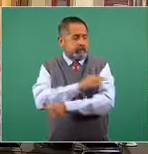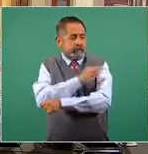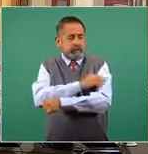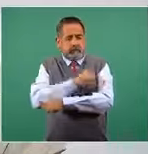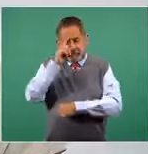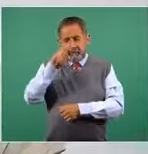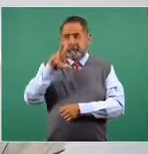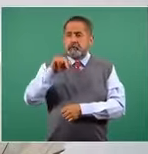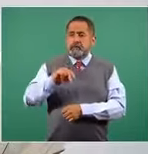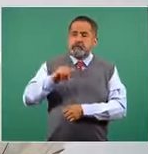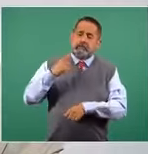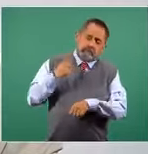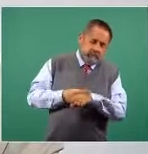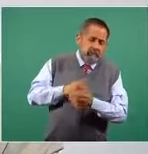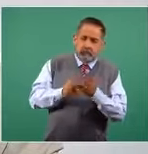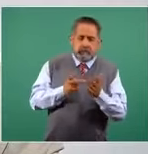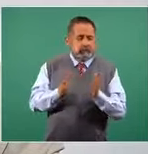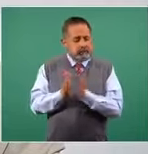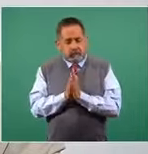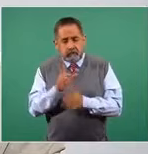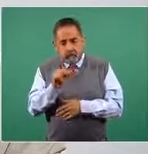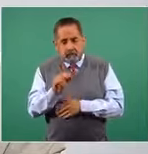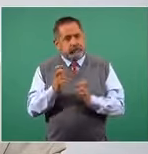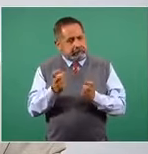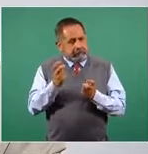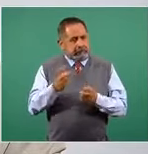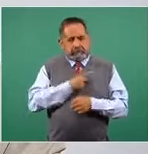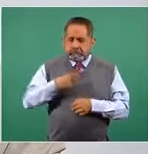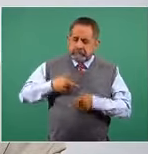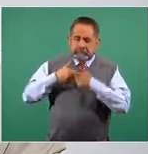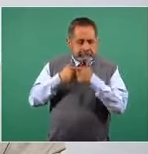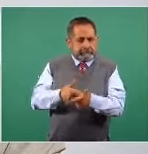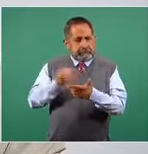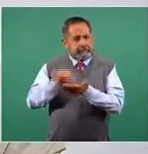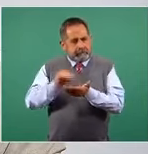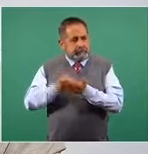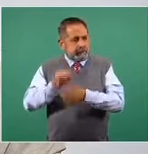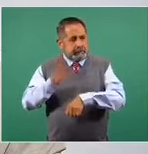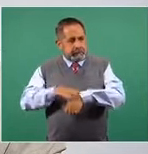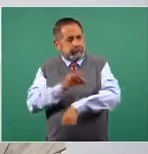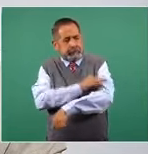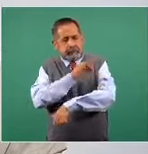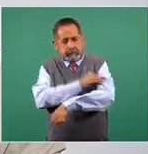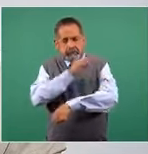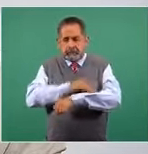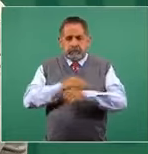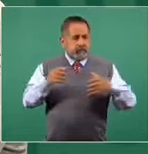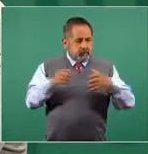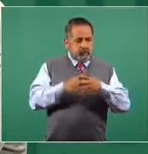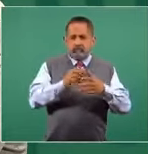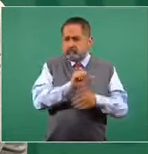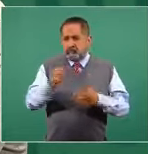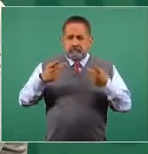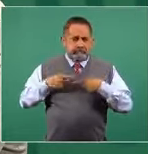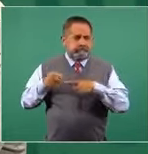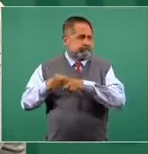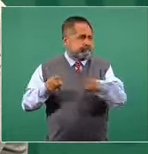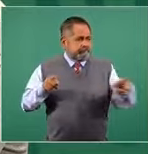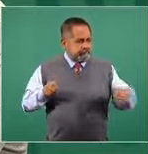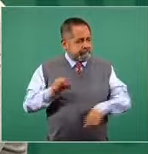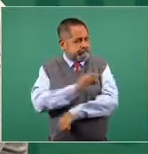ni fallecer, pues entonces tenemos que seguir con las medidas preventivas individuales y colectivas para alcanzar tanto el